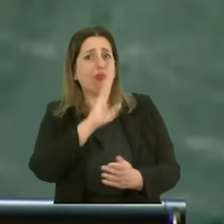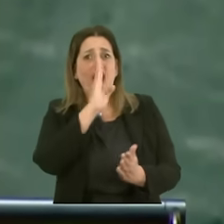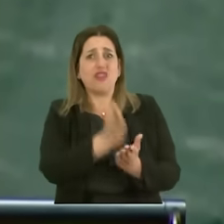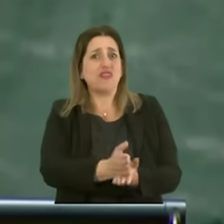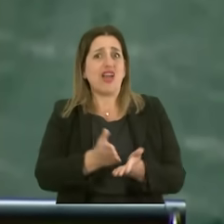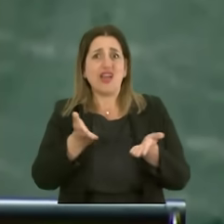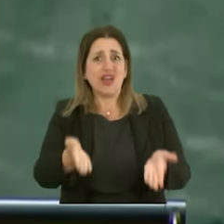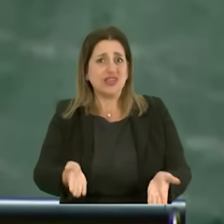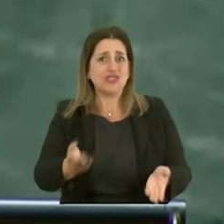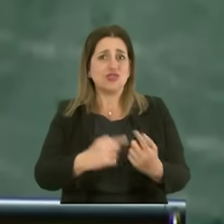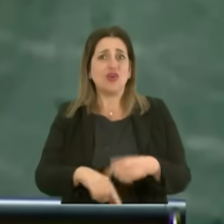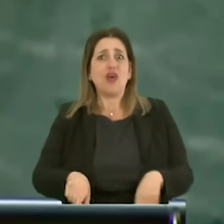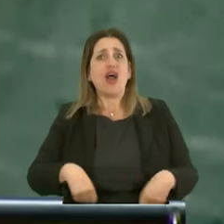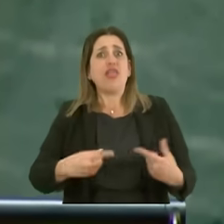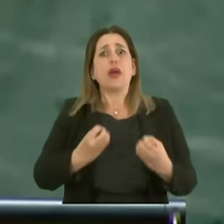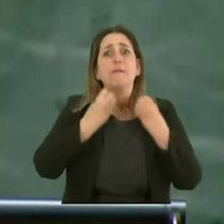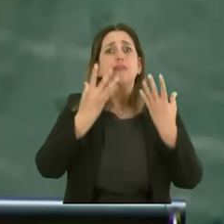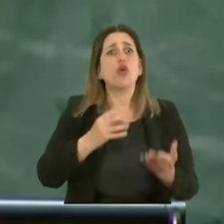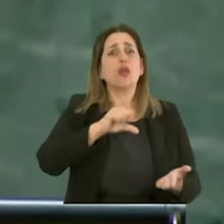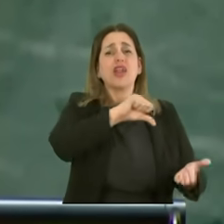cabo a generar